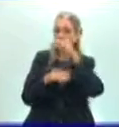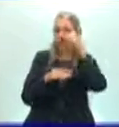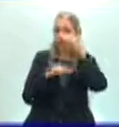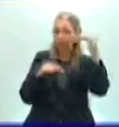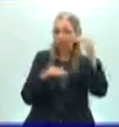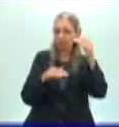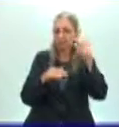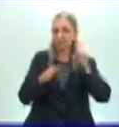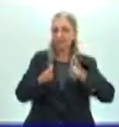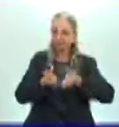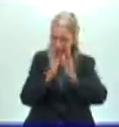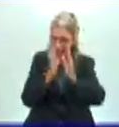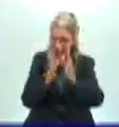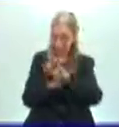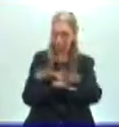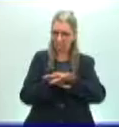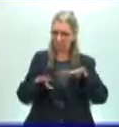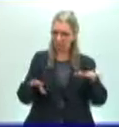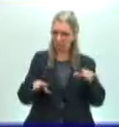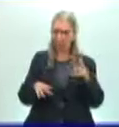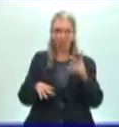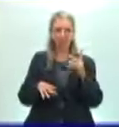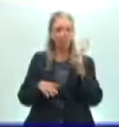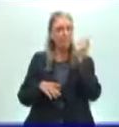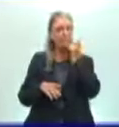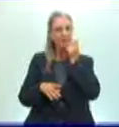diapositiva y continuamos.